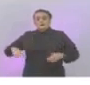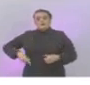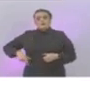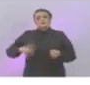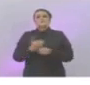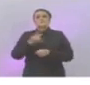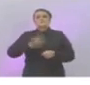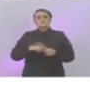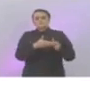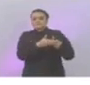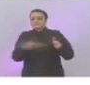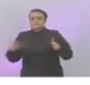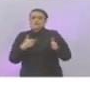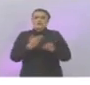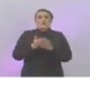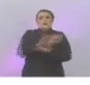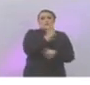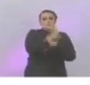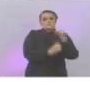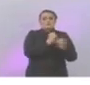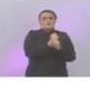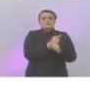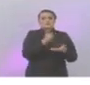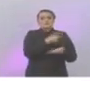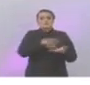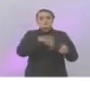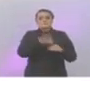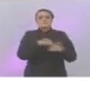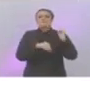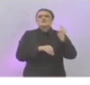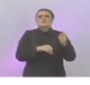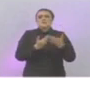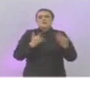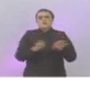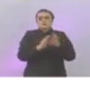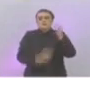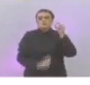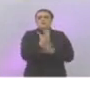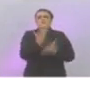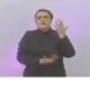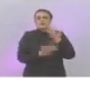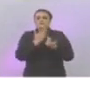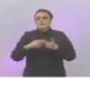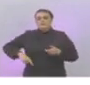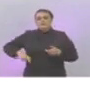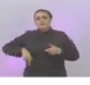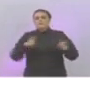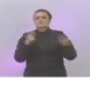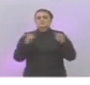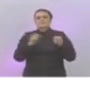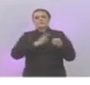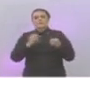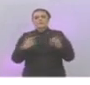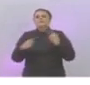Estado, la jornada electoral del año pasado representó el reto de construir una nueva gobernabilidad de